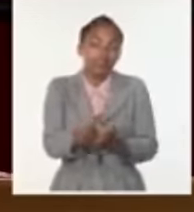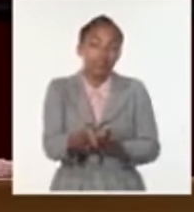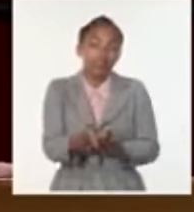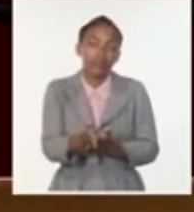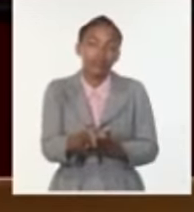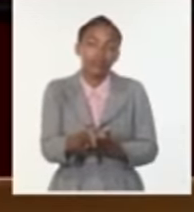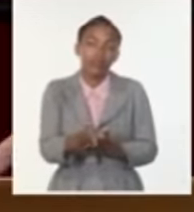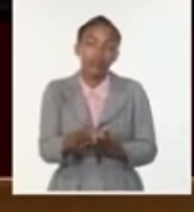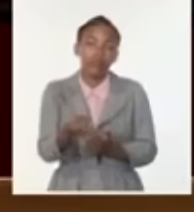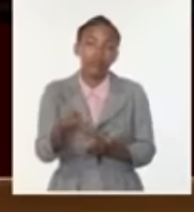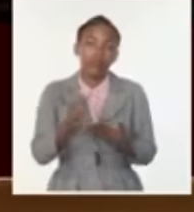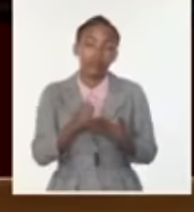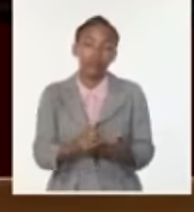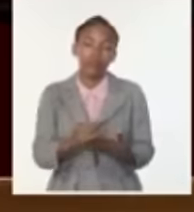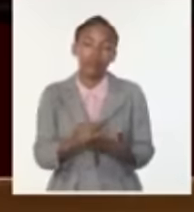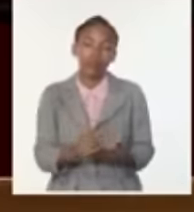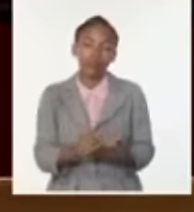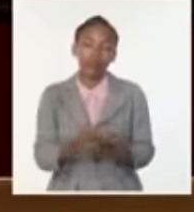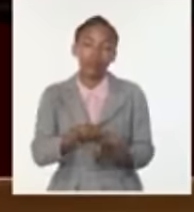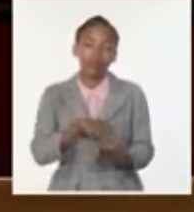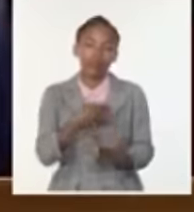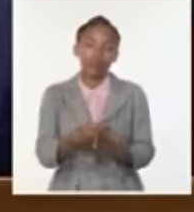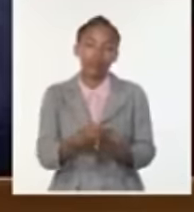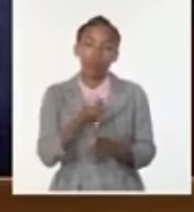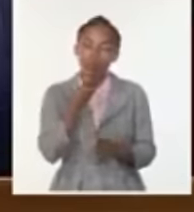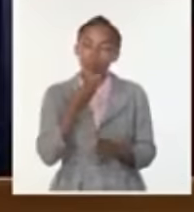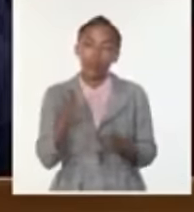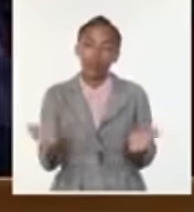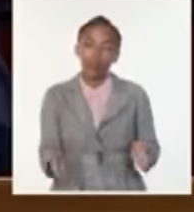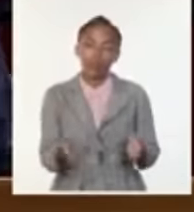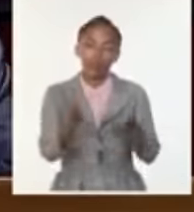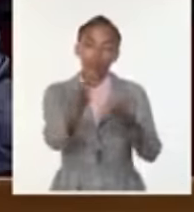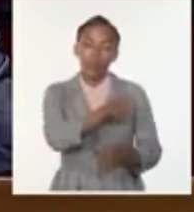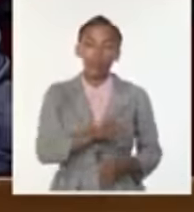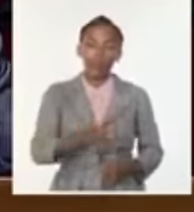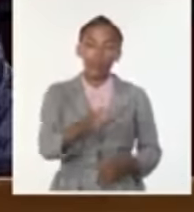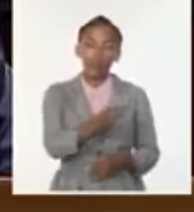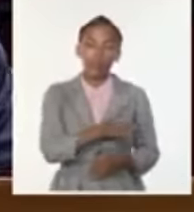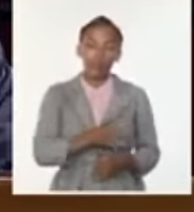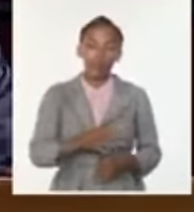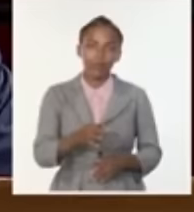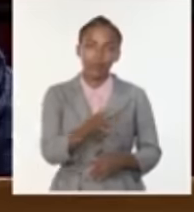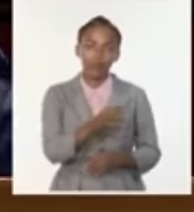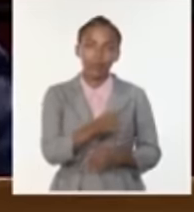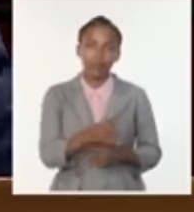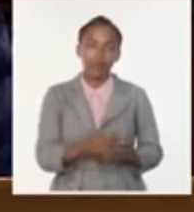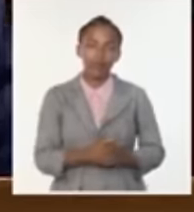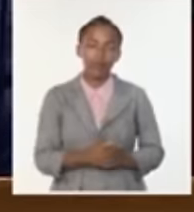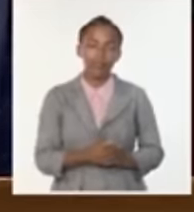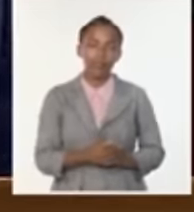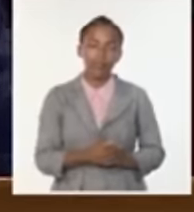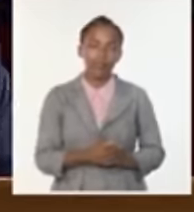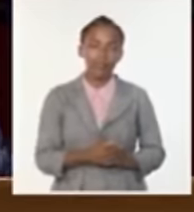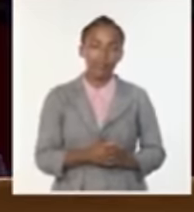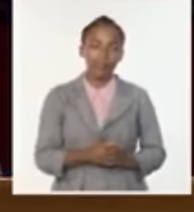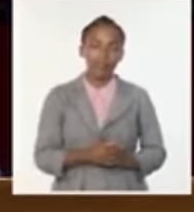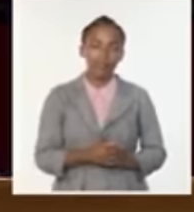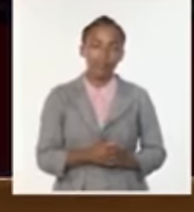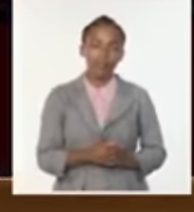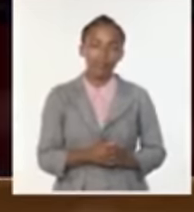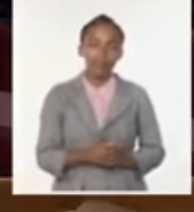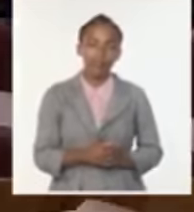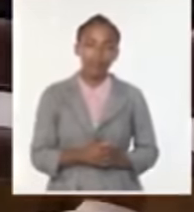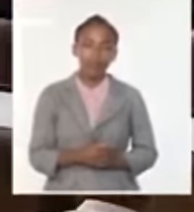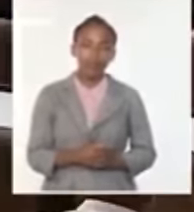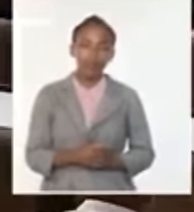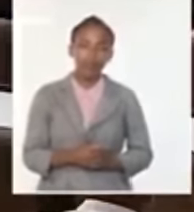después permitiríamos avanzar en que los municipios puedan pasar a ser superhabitarios. Se han dado pasos